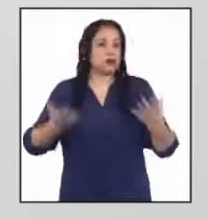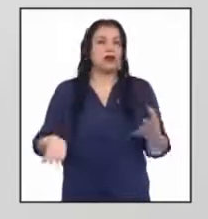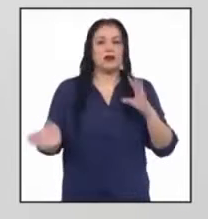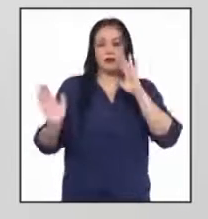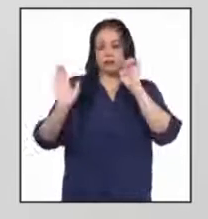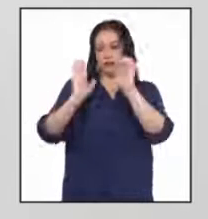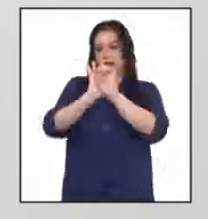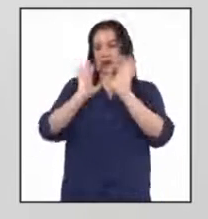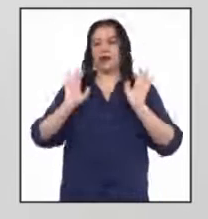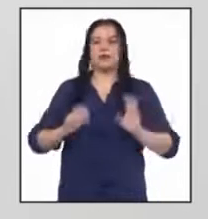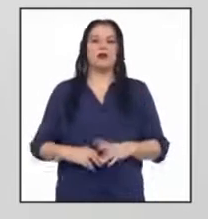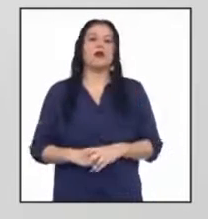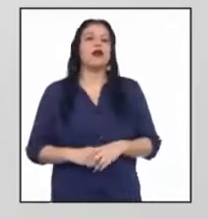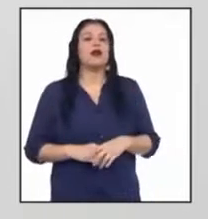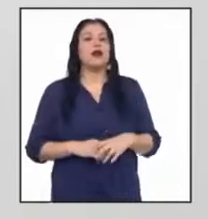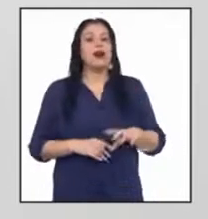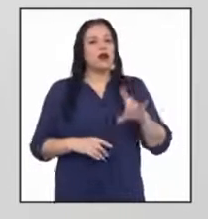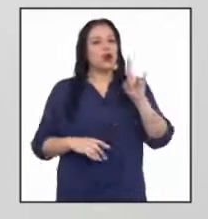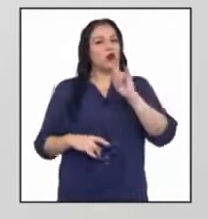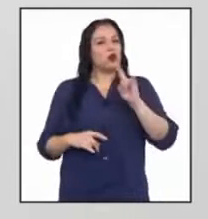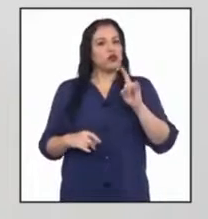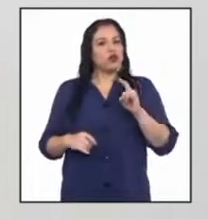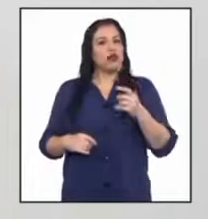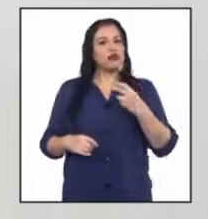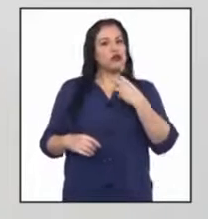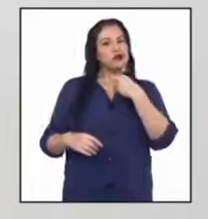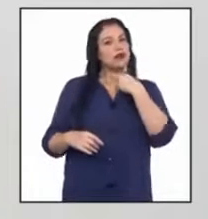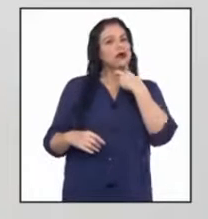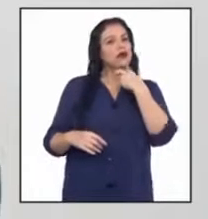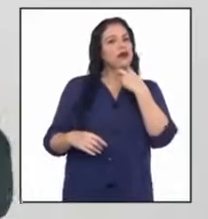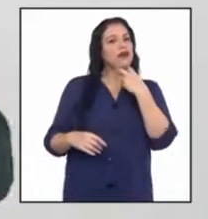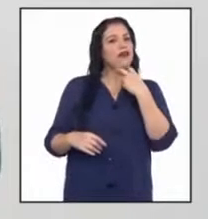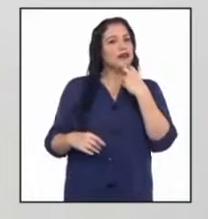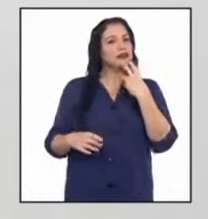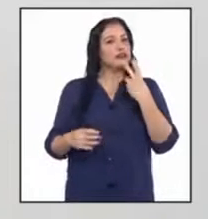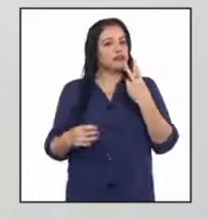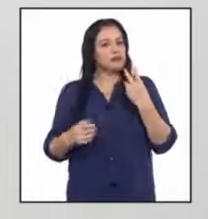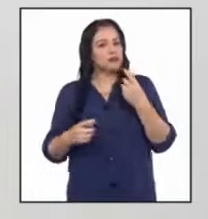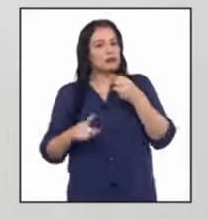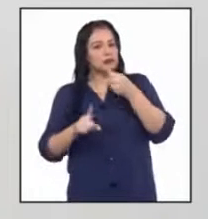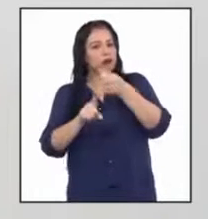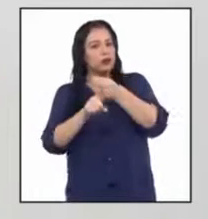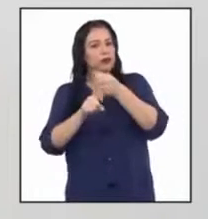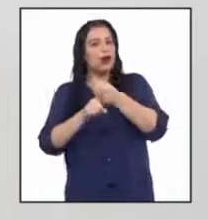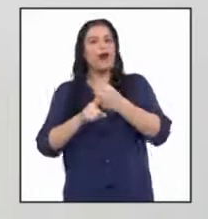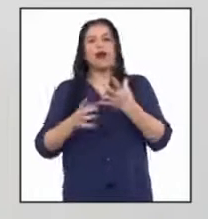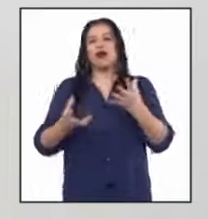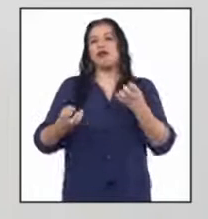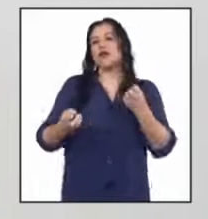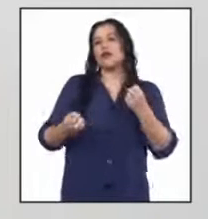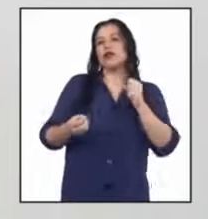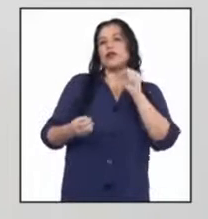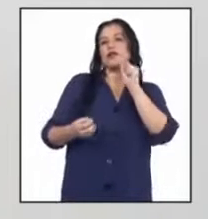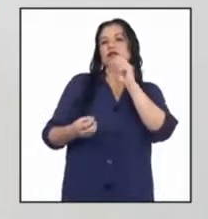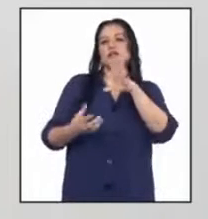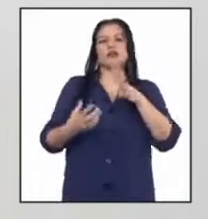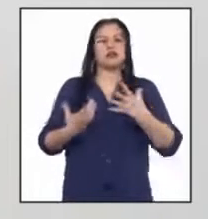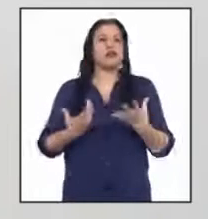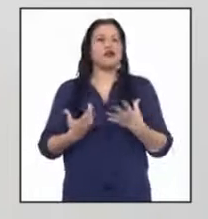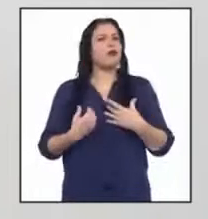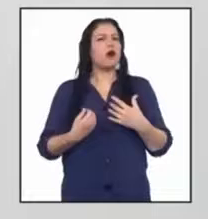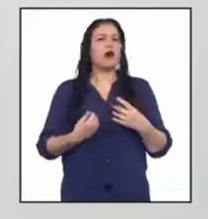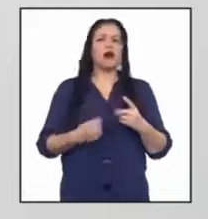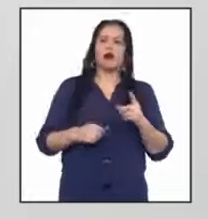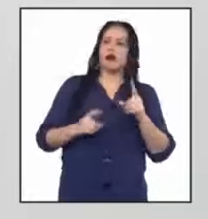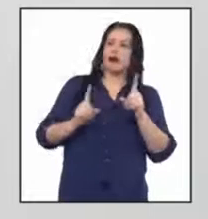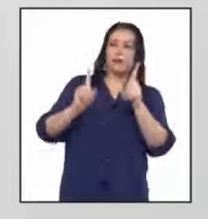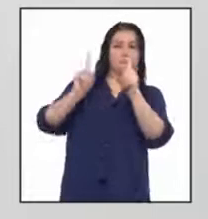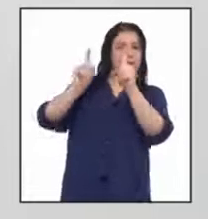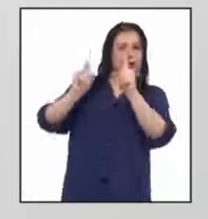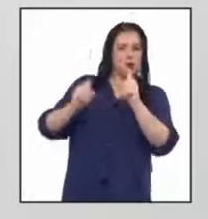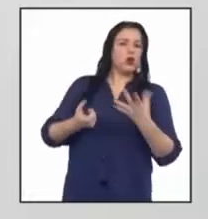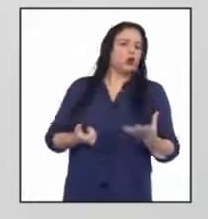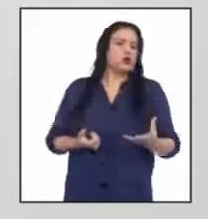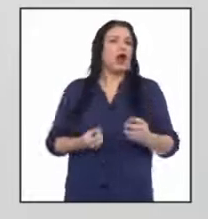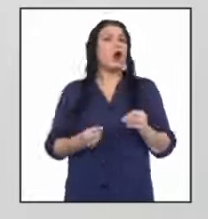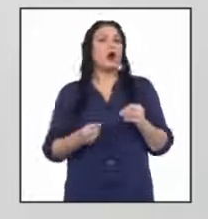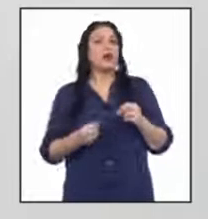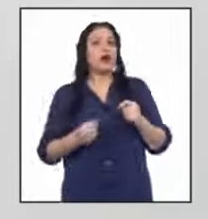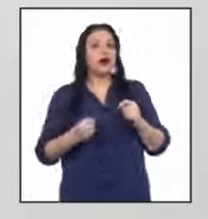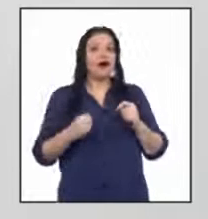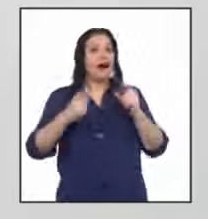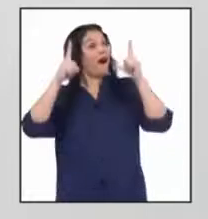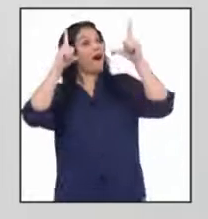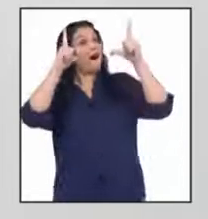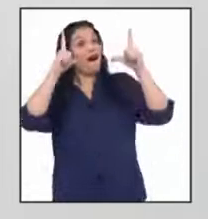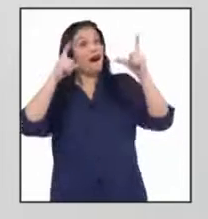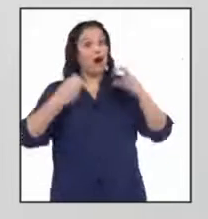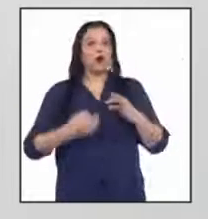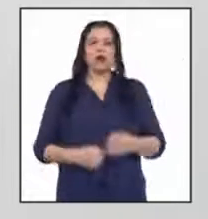por ejemplo, usar una entonación en particular para cuando queremos decir algo en tono de pregunta, de exclamación